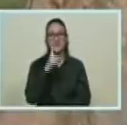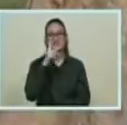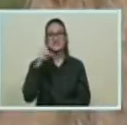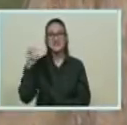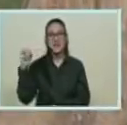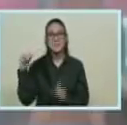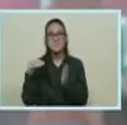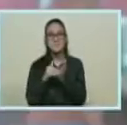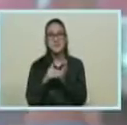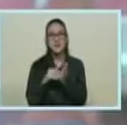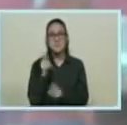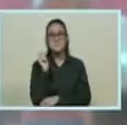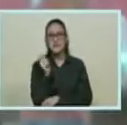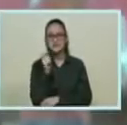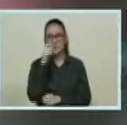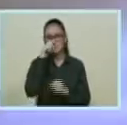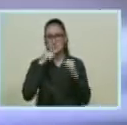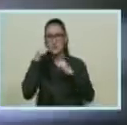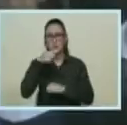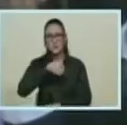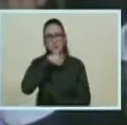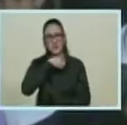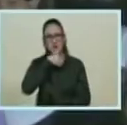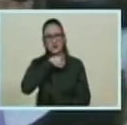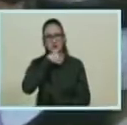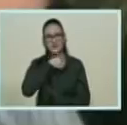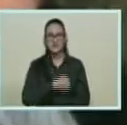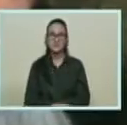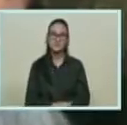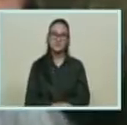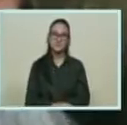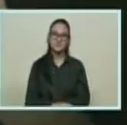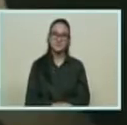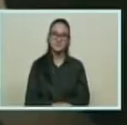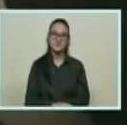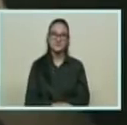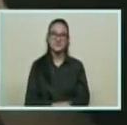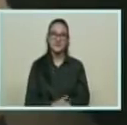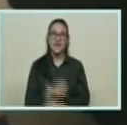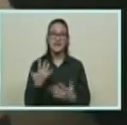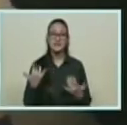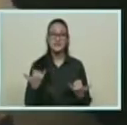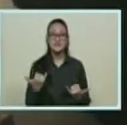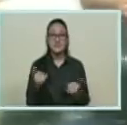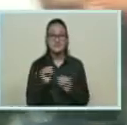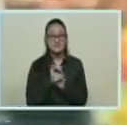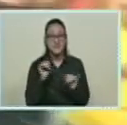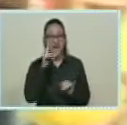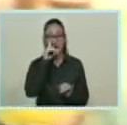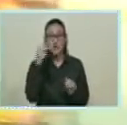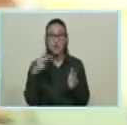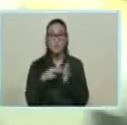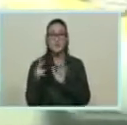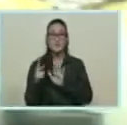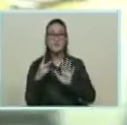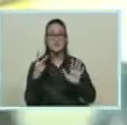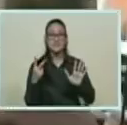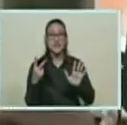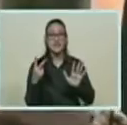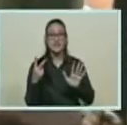100.000 pensiones para adultos mayores. Así que vamos terminando un año 2017,